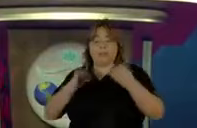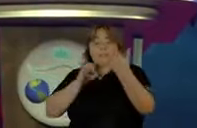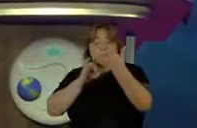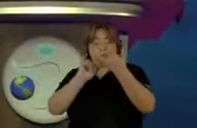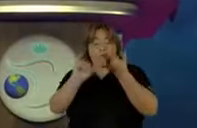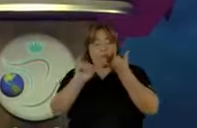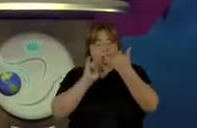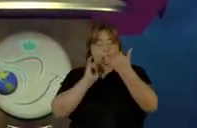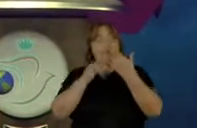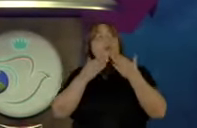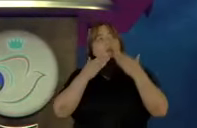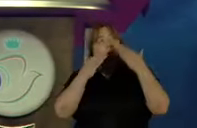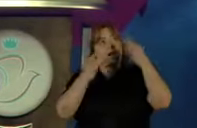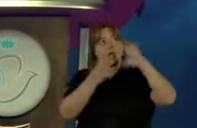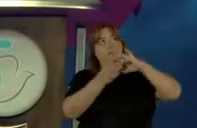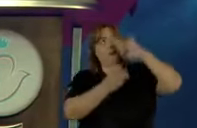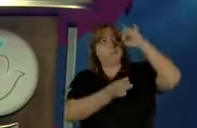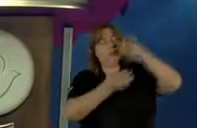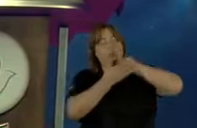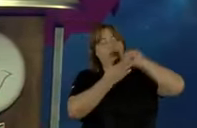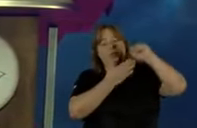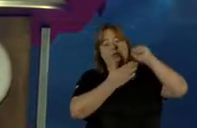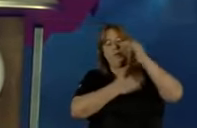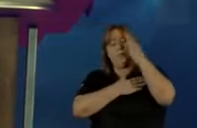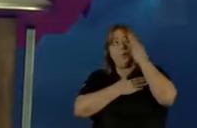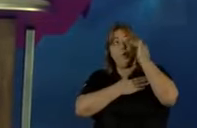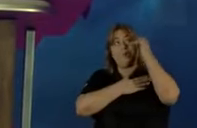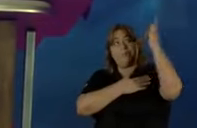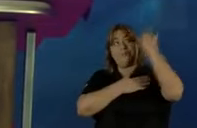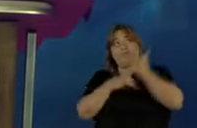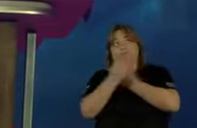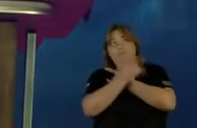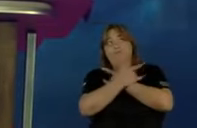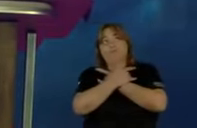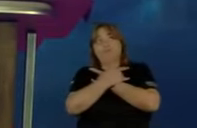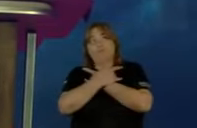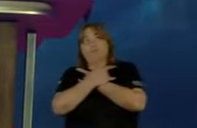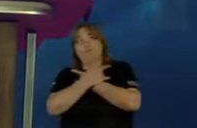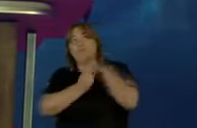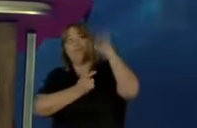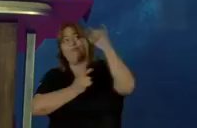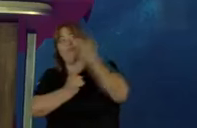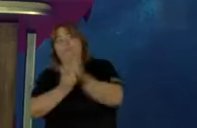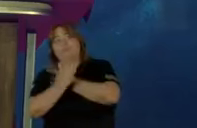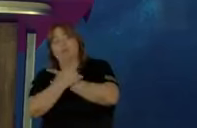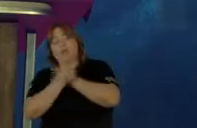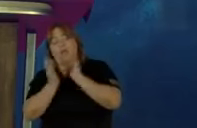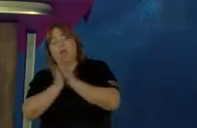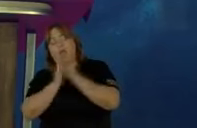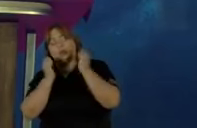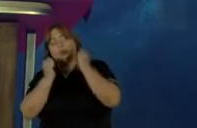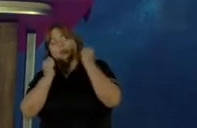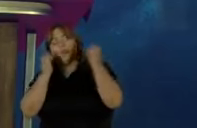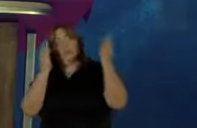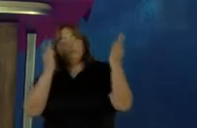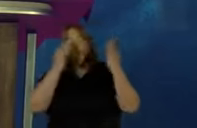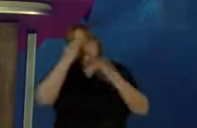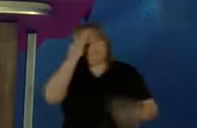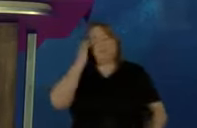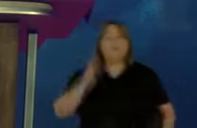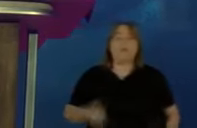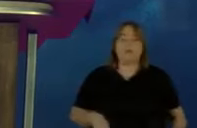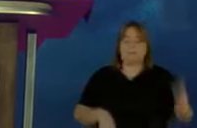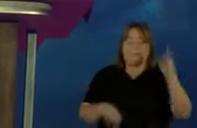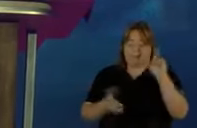Oh, gracias Espíritu Santo por tu inmenso amor, por tu inmenso amor. Aleluya. Primera